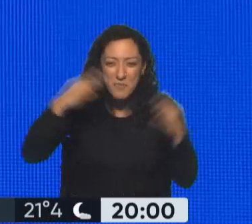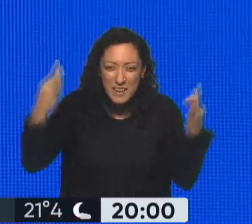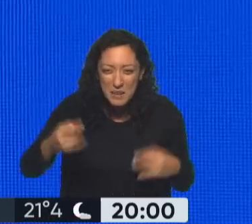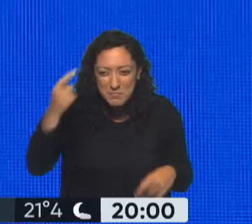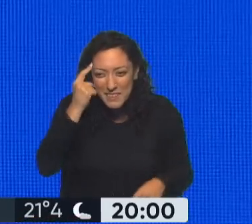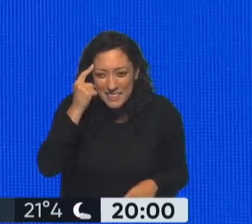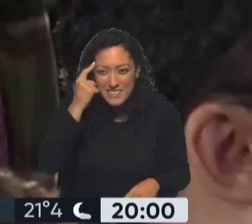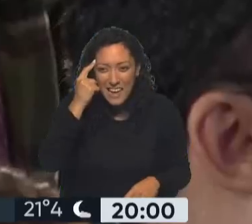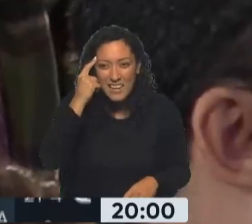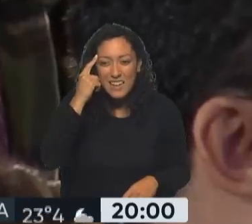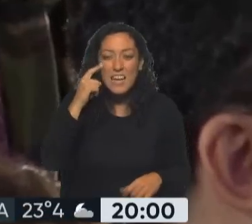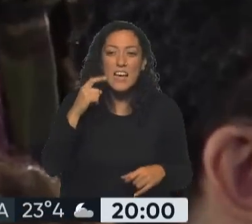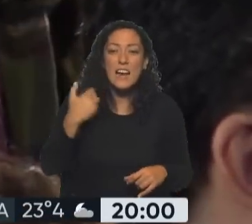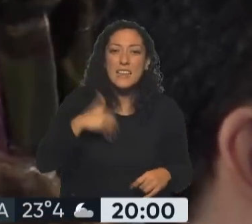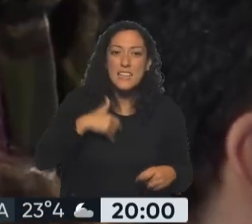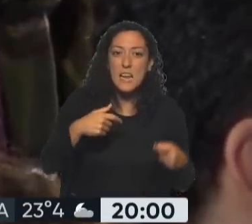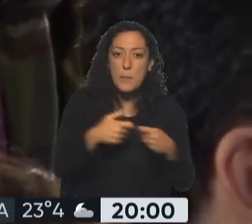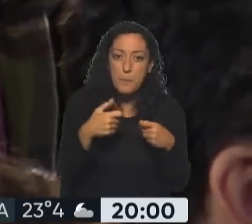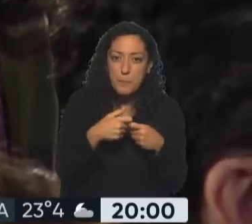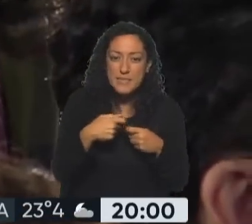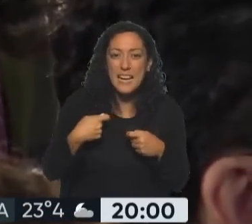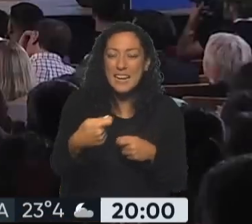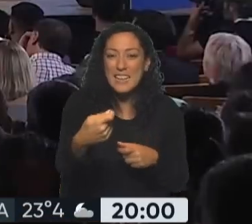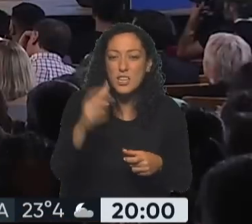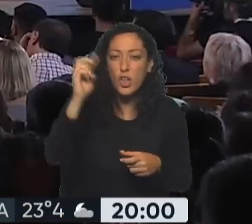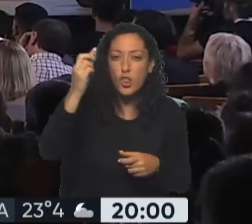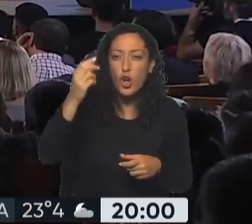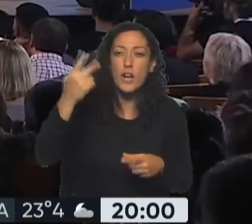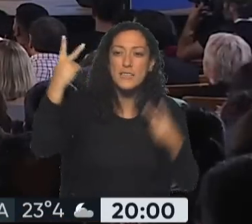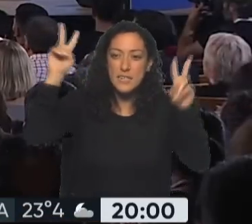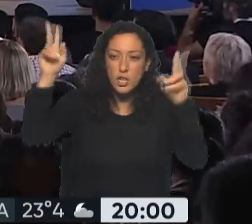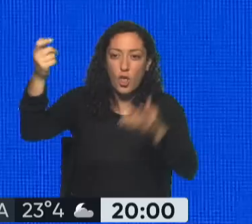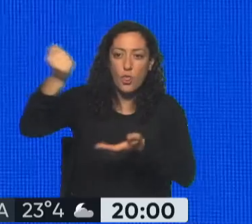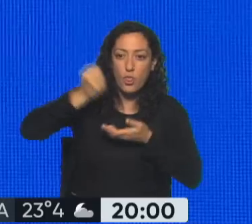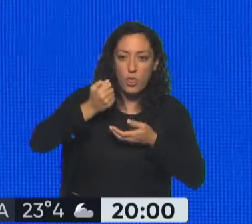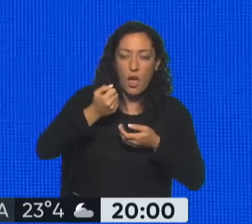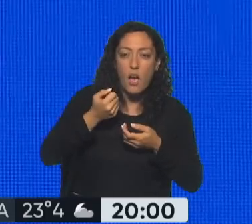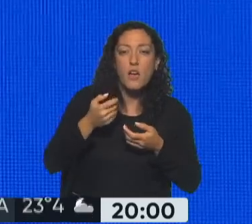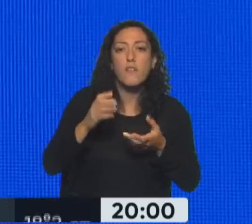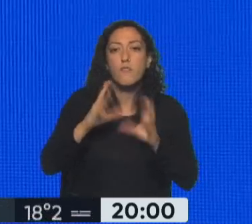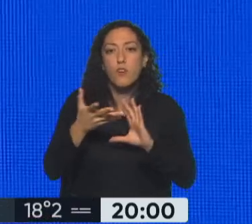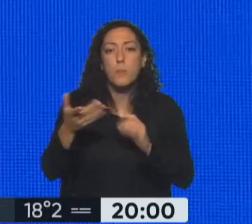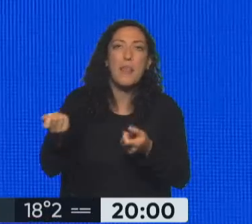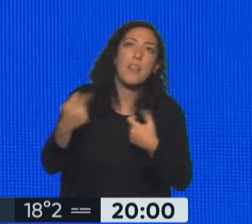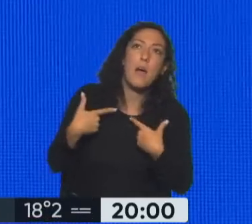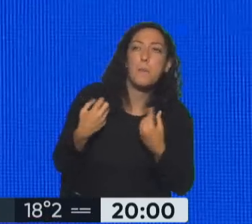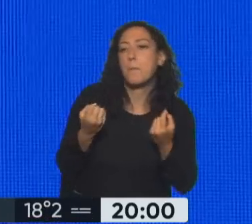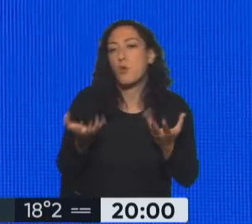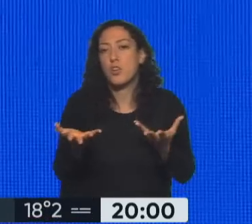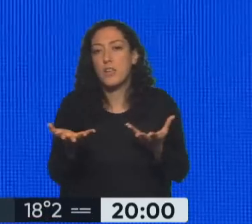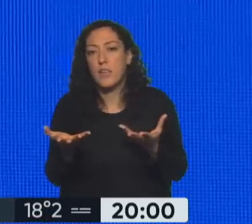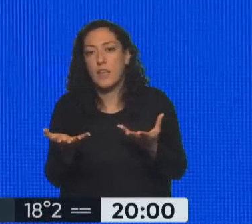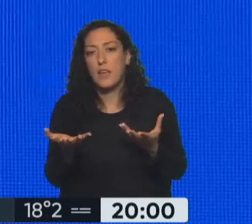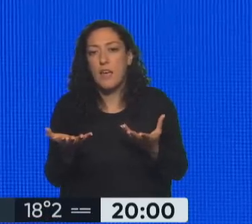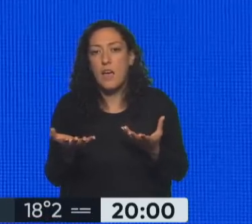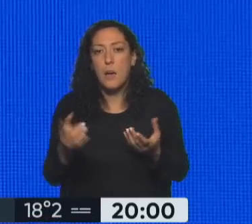sinceramente, que una empresa argentina que obtiene un crédito en dólares en el exterior, se lo dan en el exterior porque o es